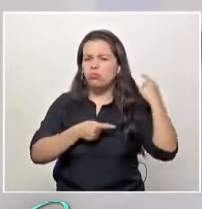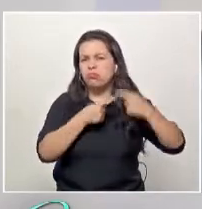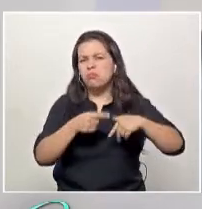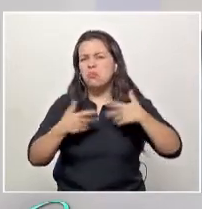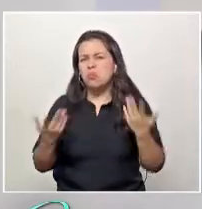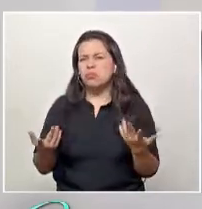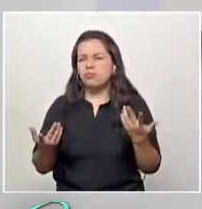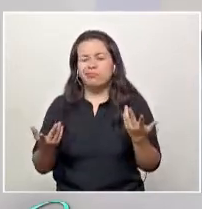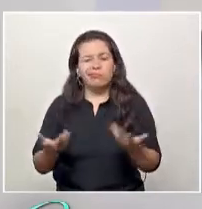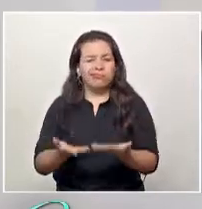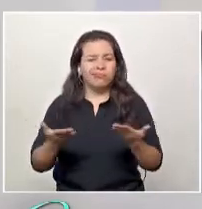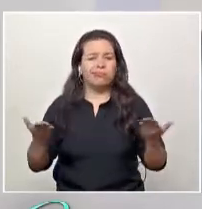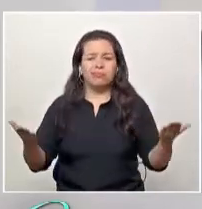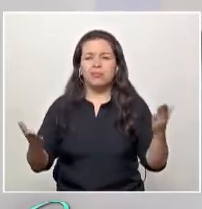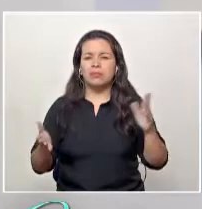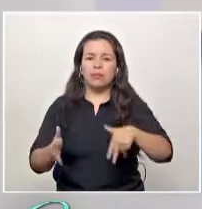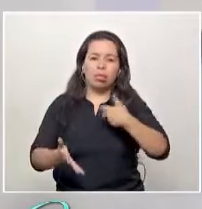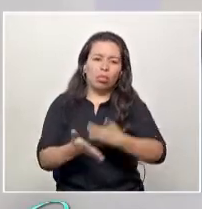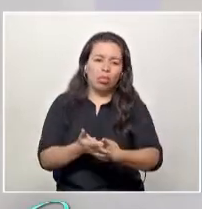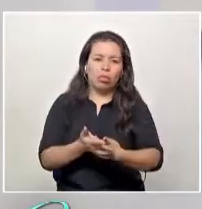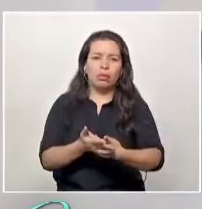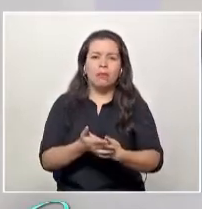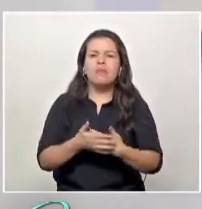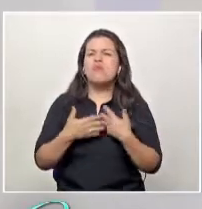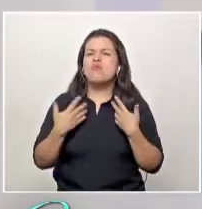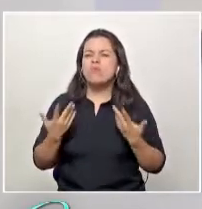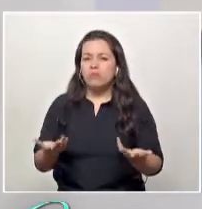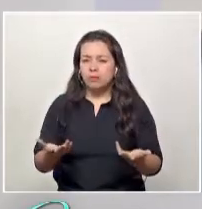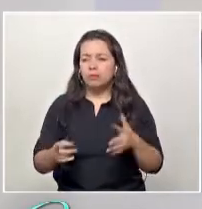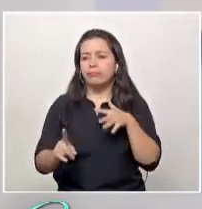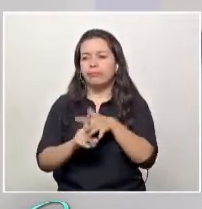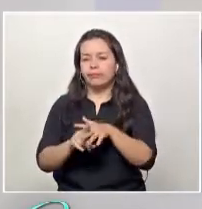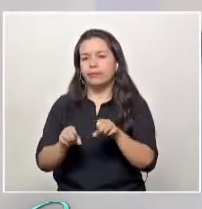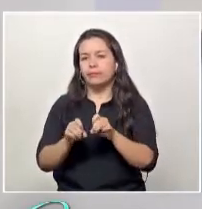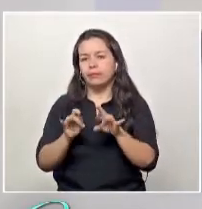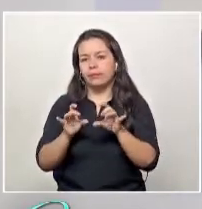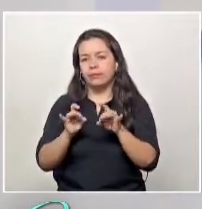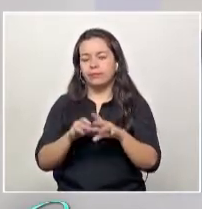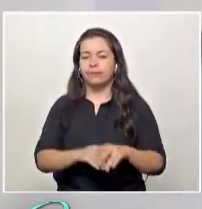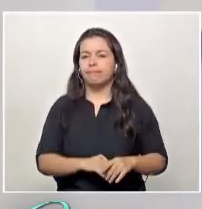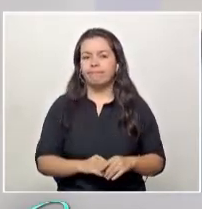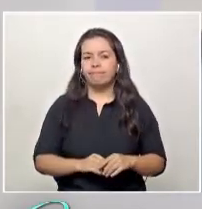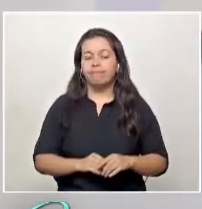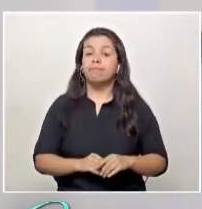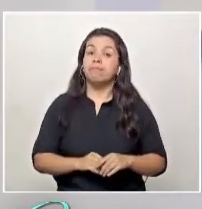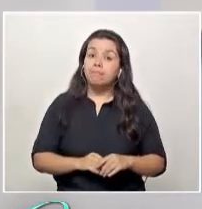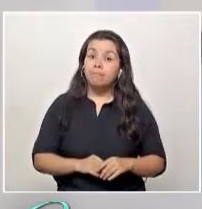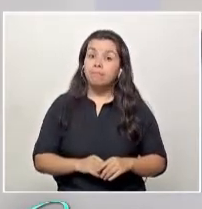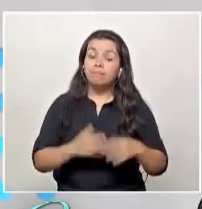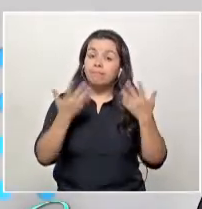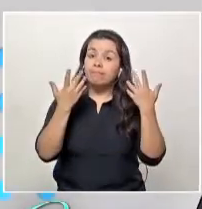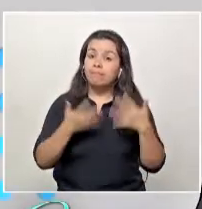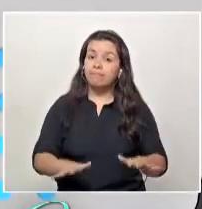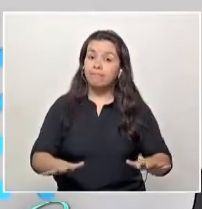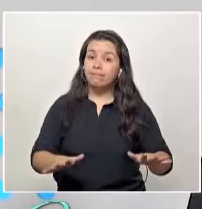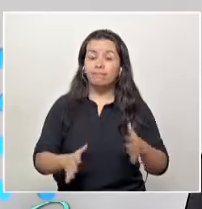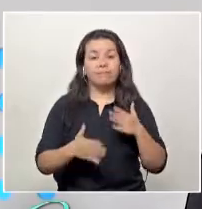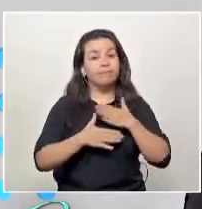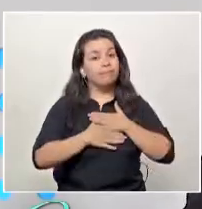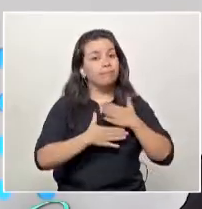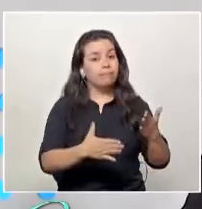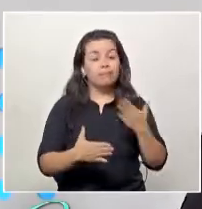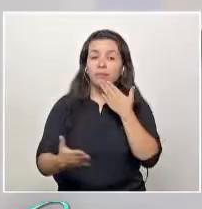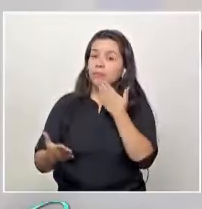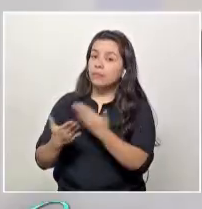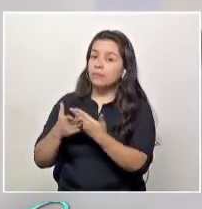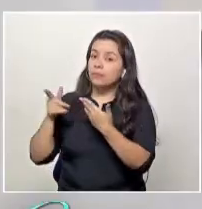achaca, se cayó, se aporrió, qué fue el tema que la llevó a ese dolor. Llegamos al final, médico, felicidades. A